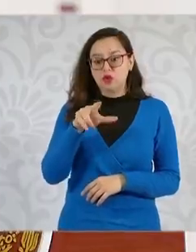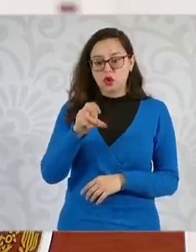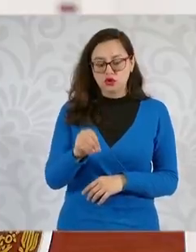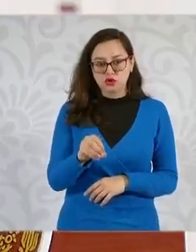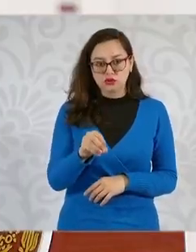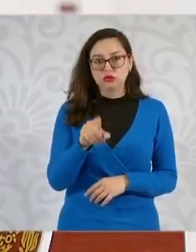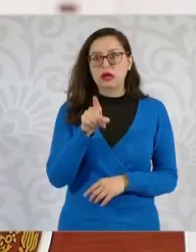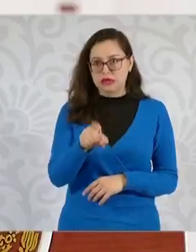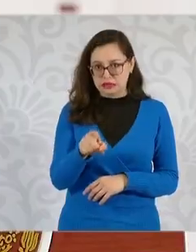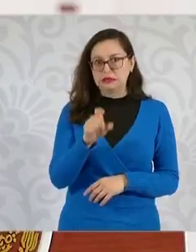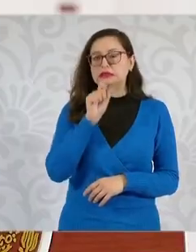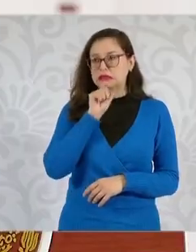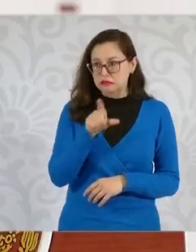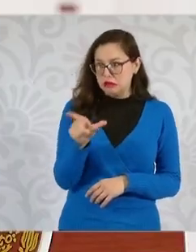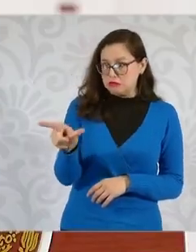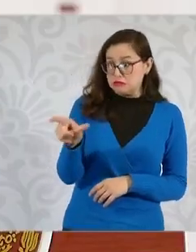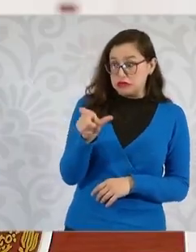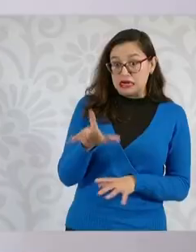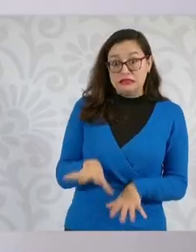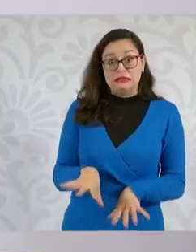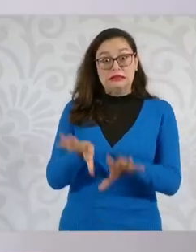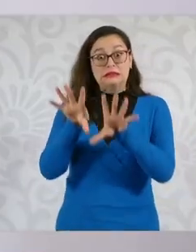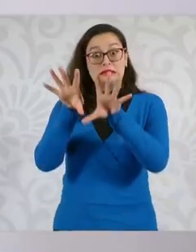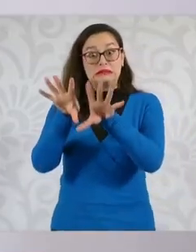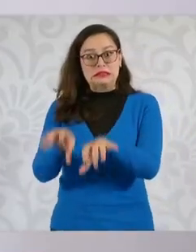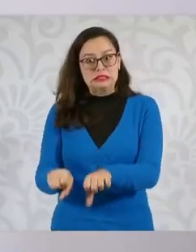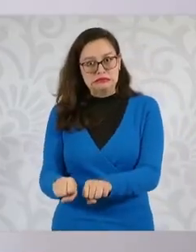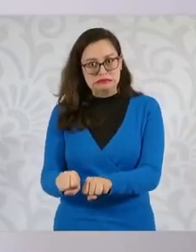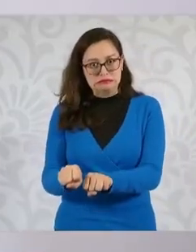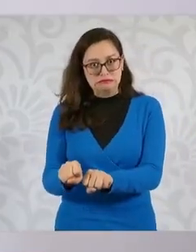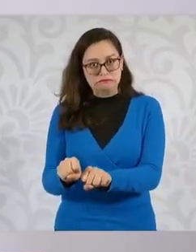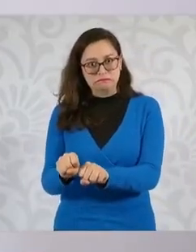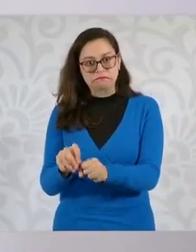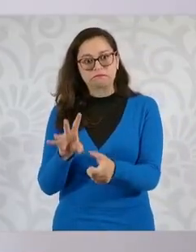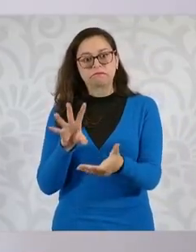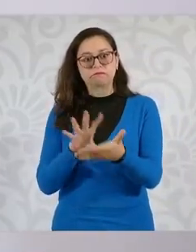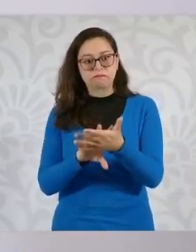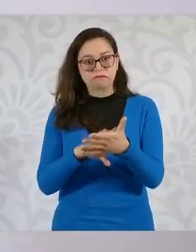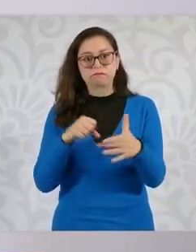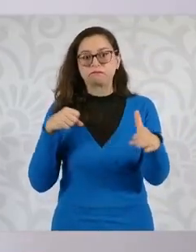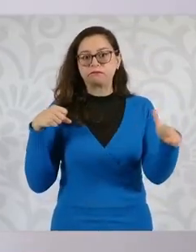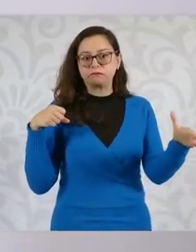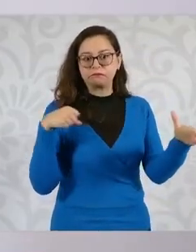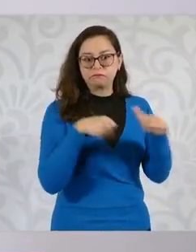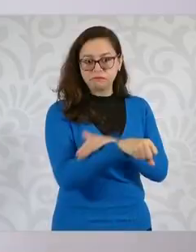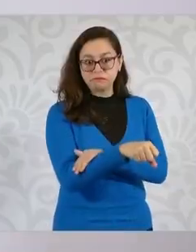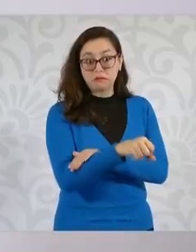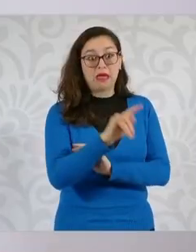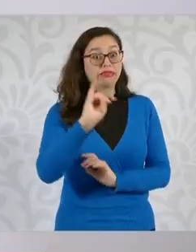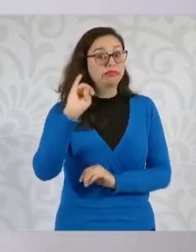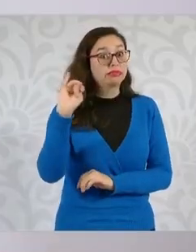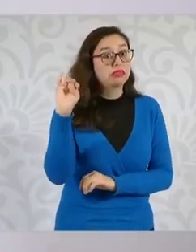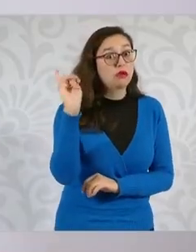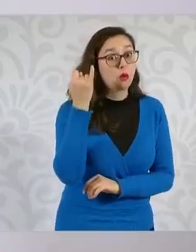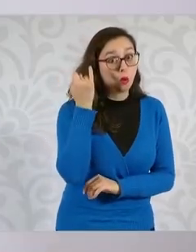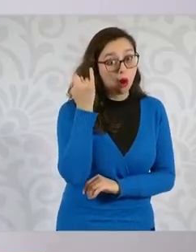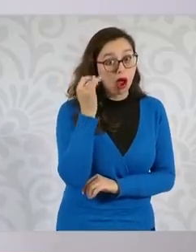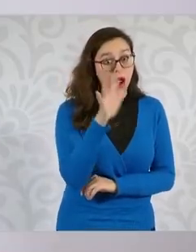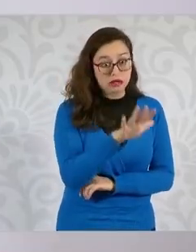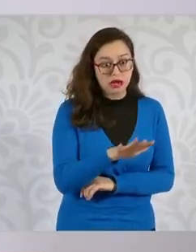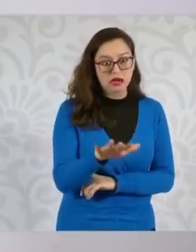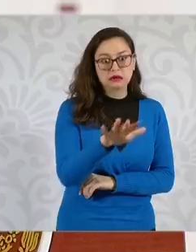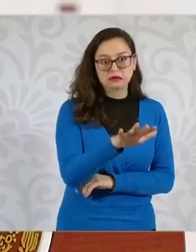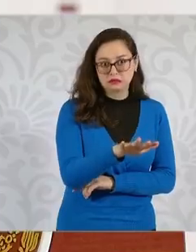de forma inmediata y llevado a la entonces Procuraduría General de la República en Tijuana, en